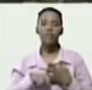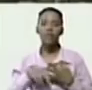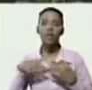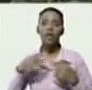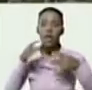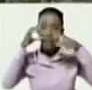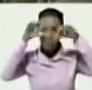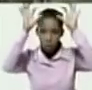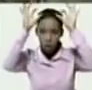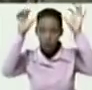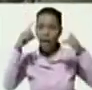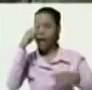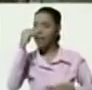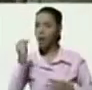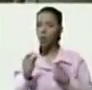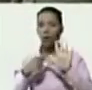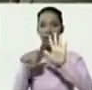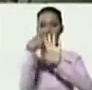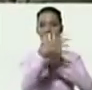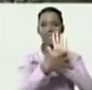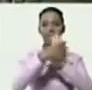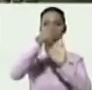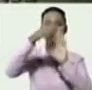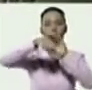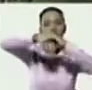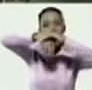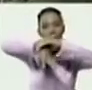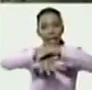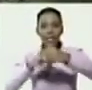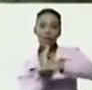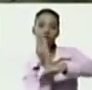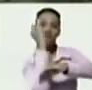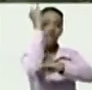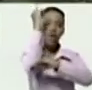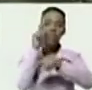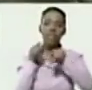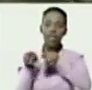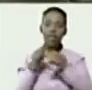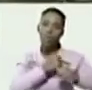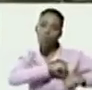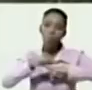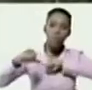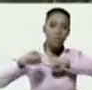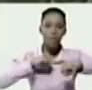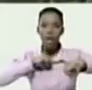Zamora. Las cinco raíces de este movimiento.